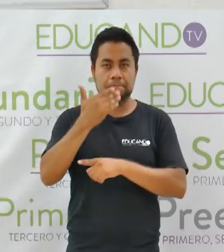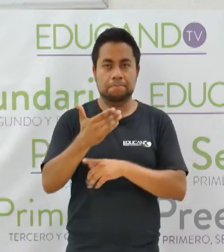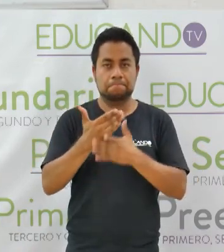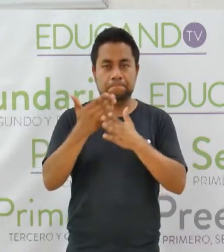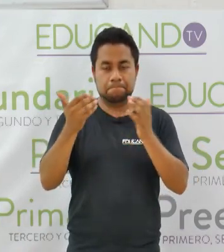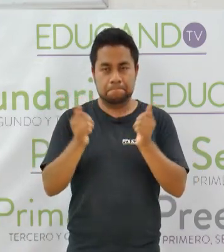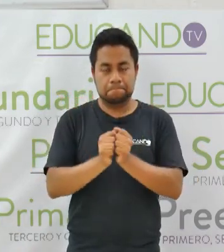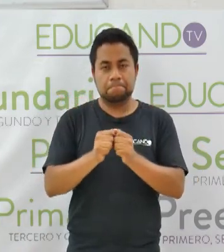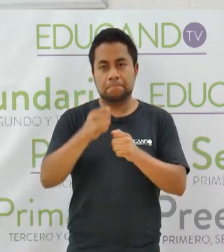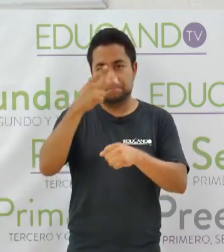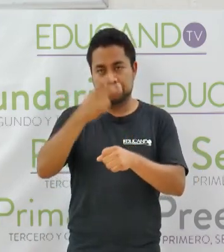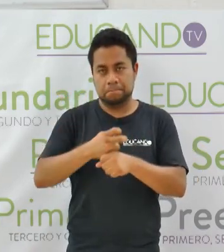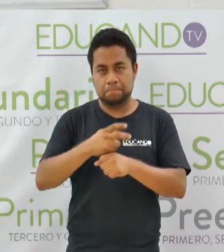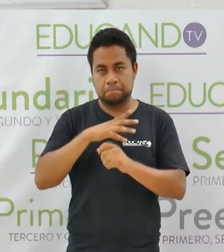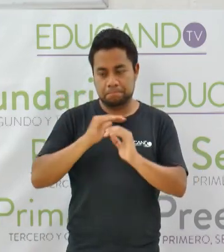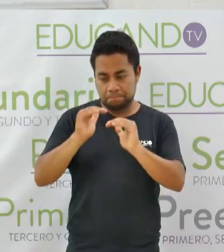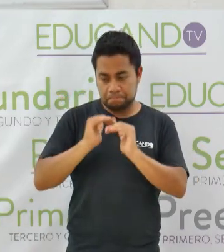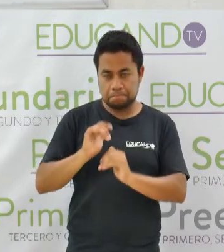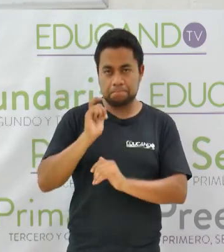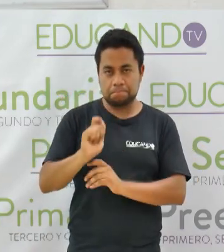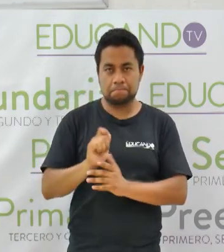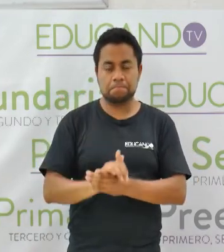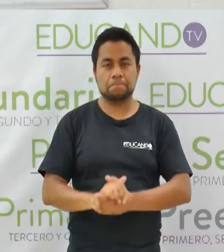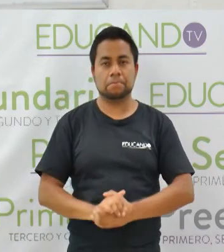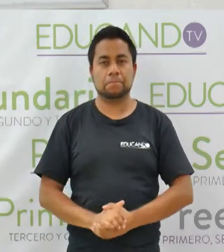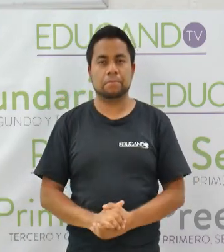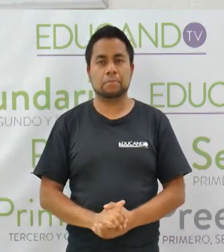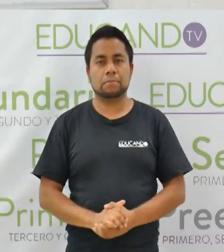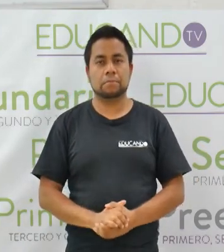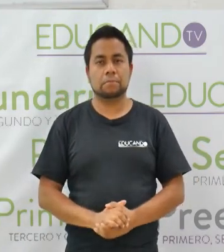vamos ahora con la segunda, la que tenemos acá.